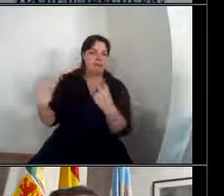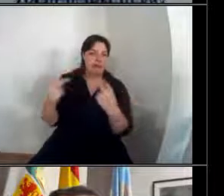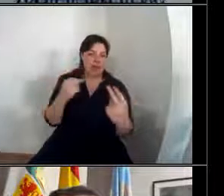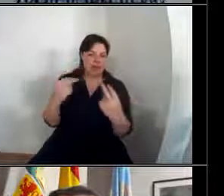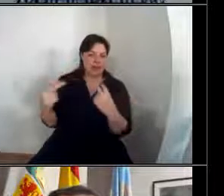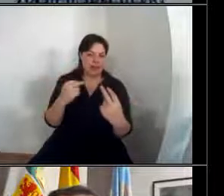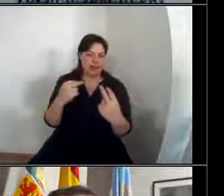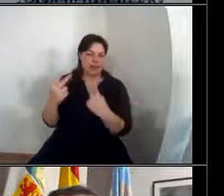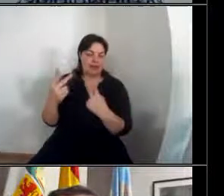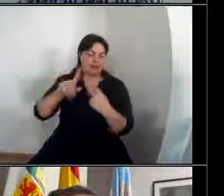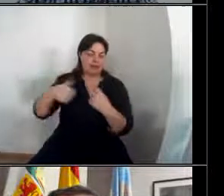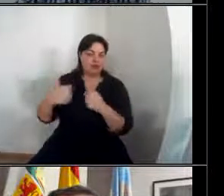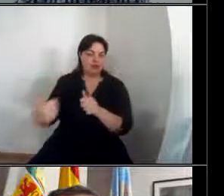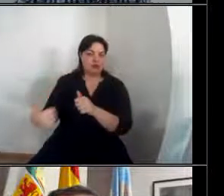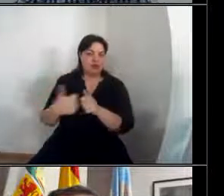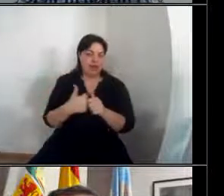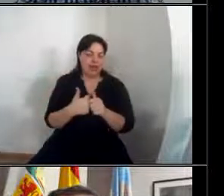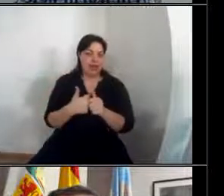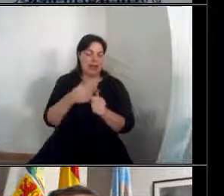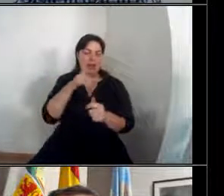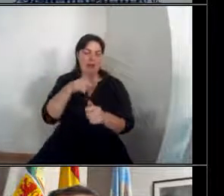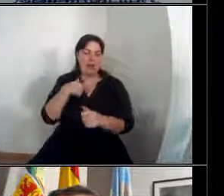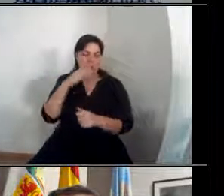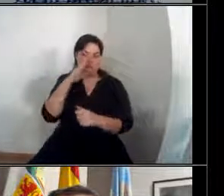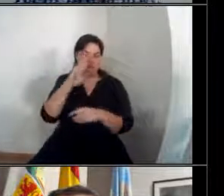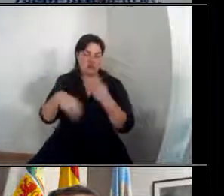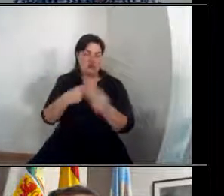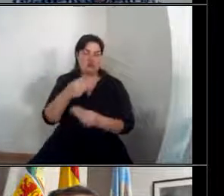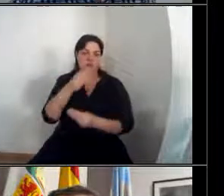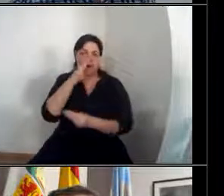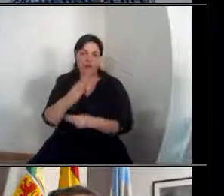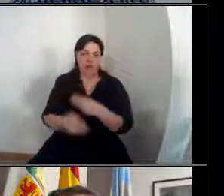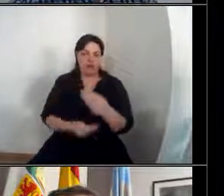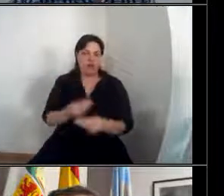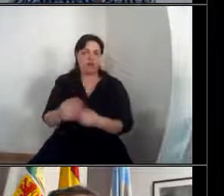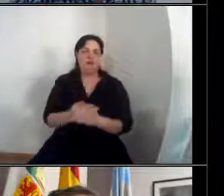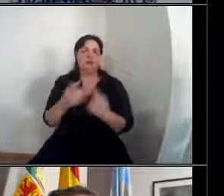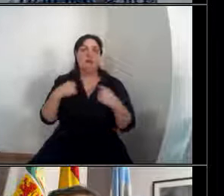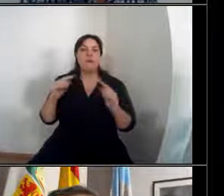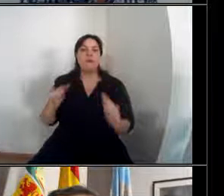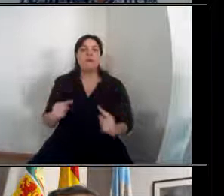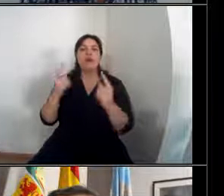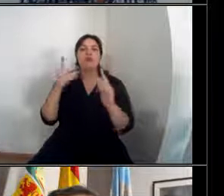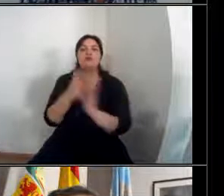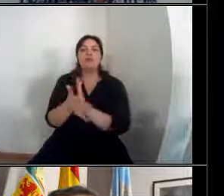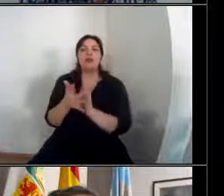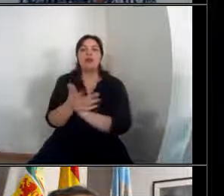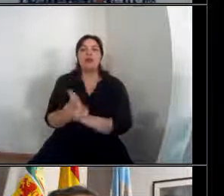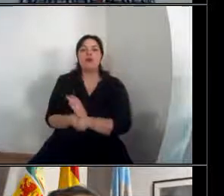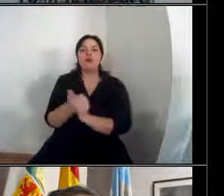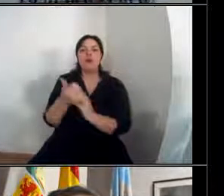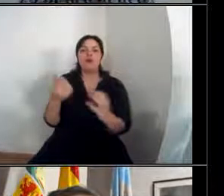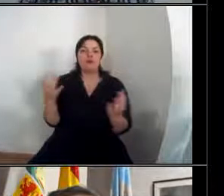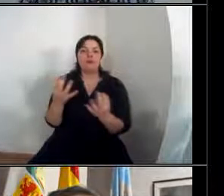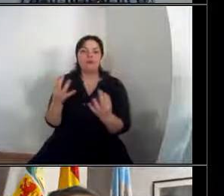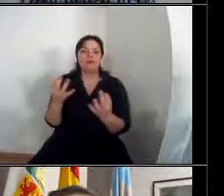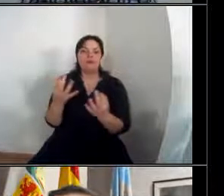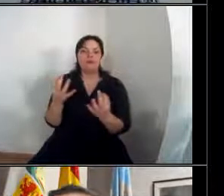nos están siguiendo ahora mismo en directo. En primer lugar, bueno, quería explicar un poco que